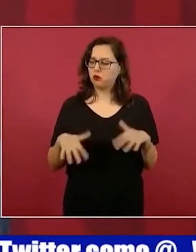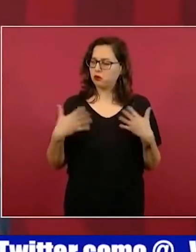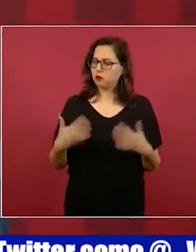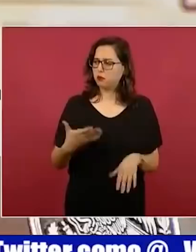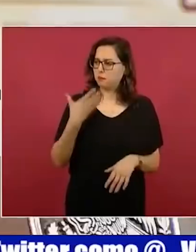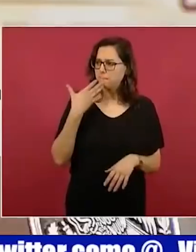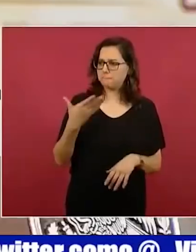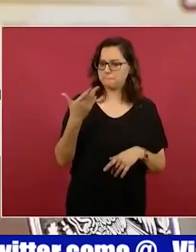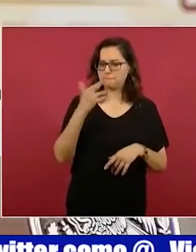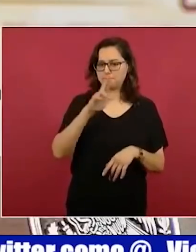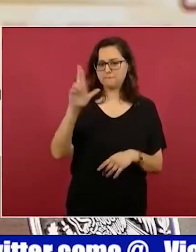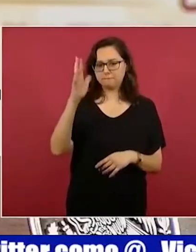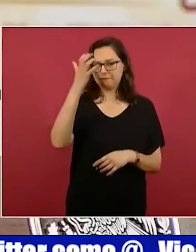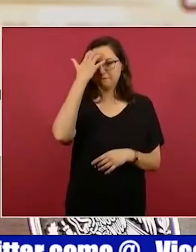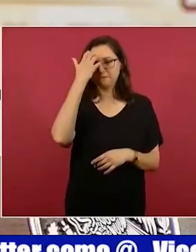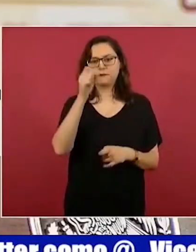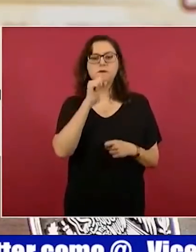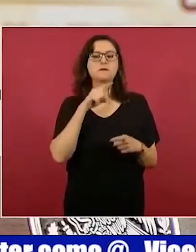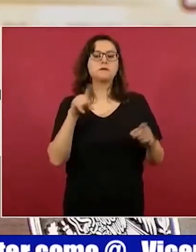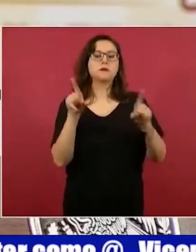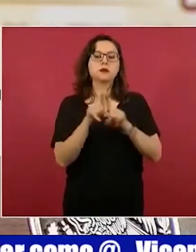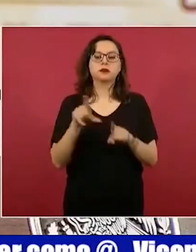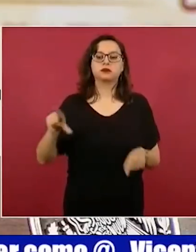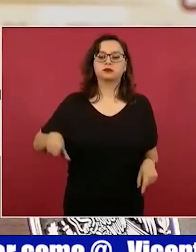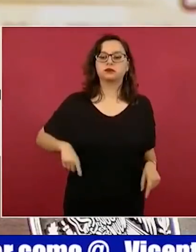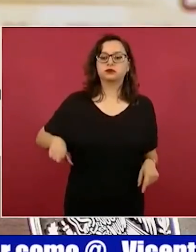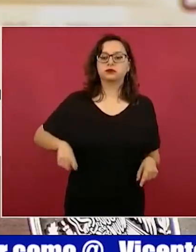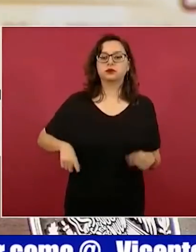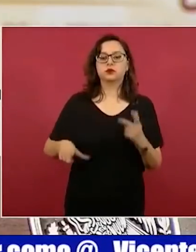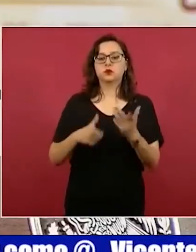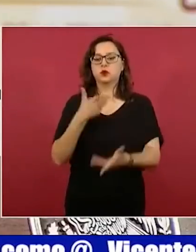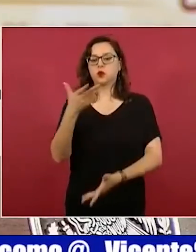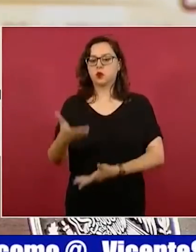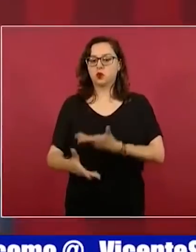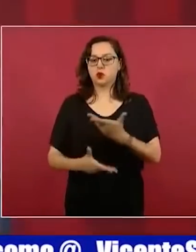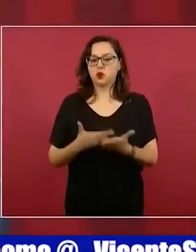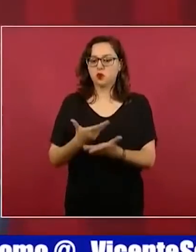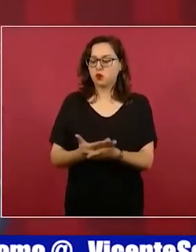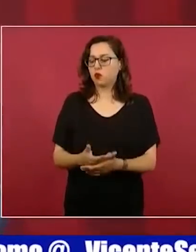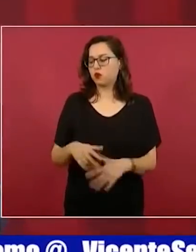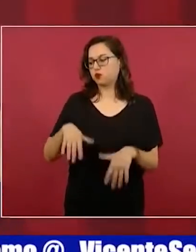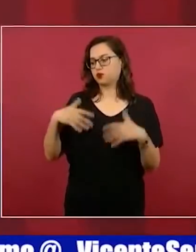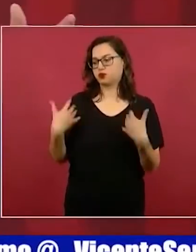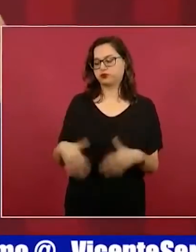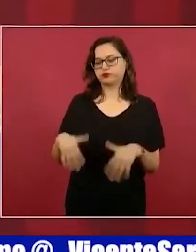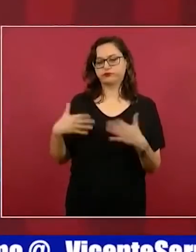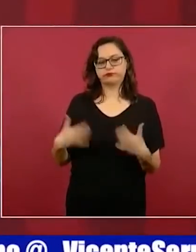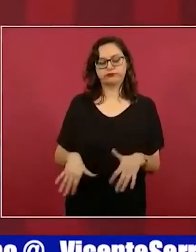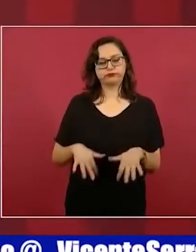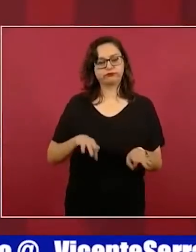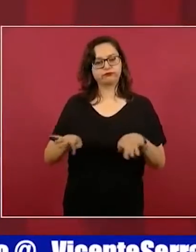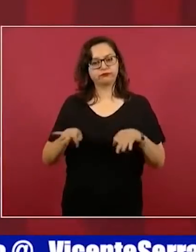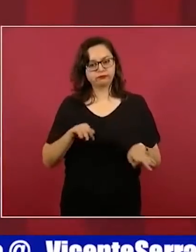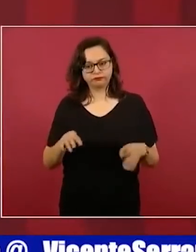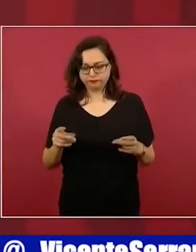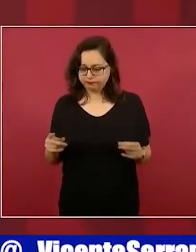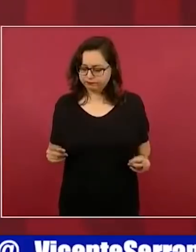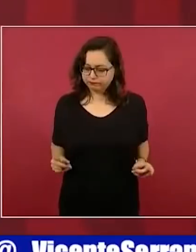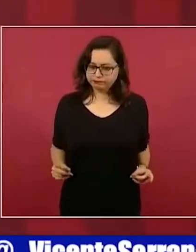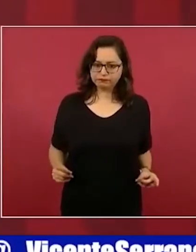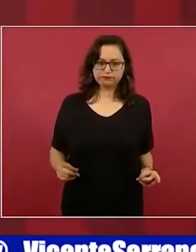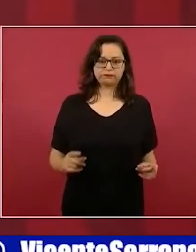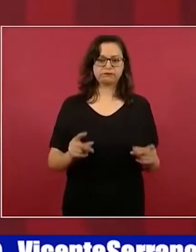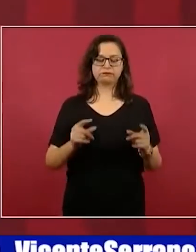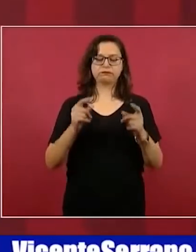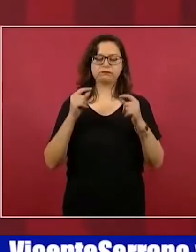redes sociales y dicen, no, hay que acallarlo, porque vienen elecciones y este personaje tiene la batuta, tiene la